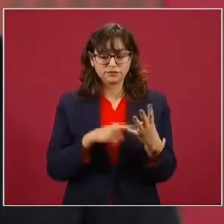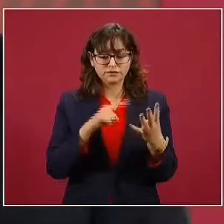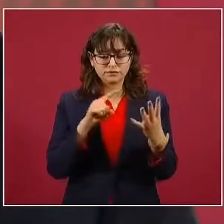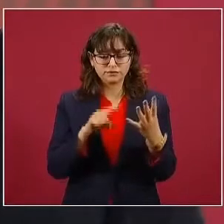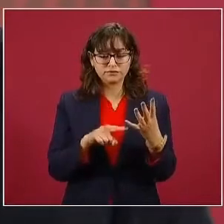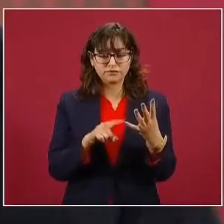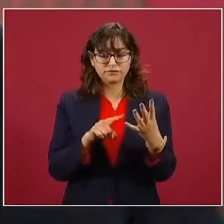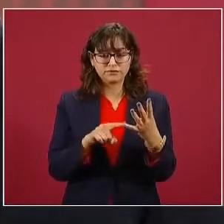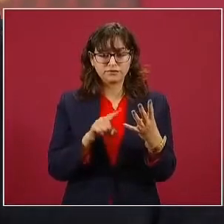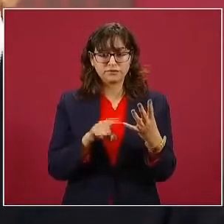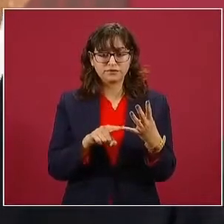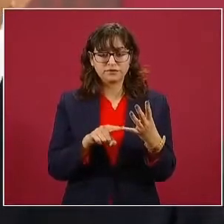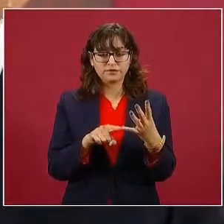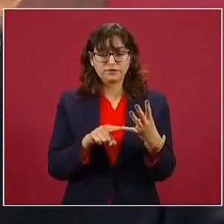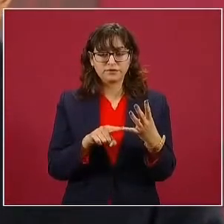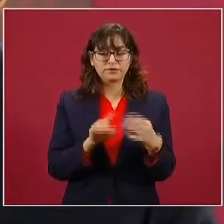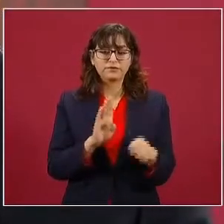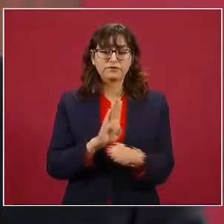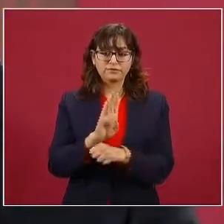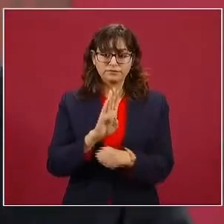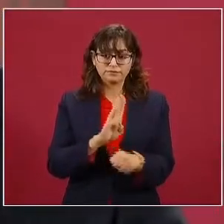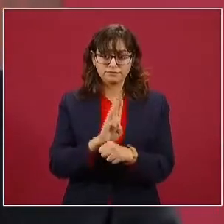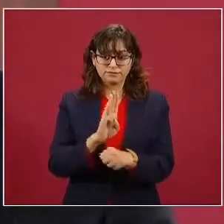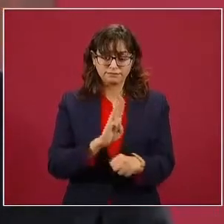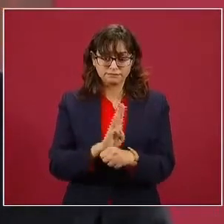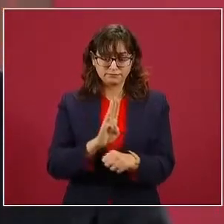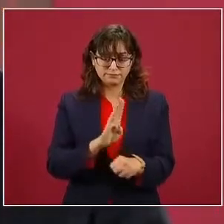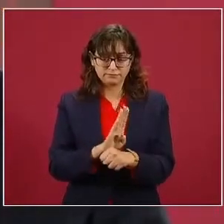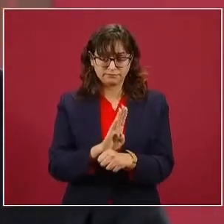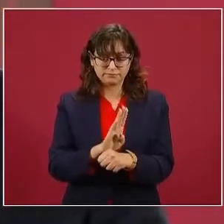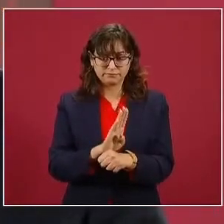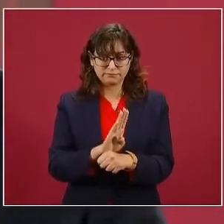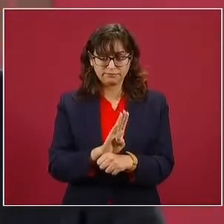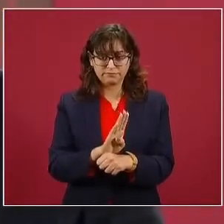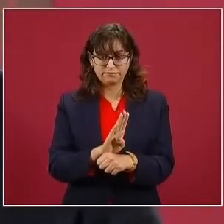menos fallecidos que en Brasil,